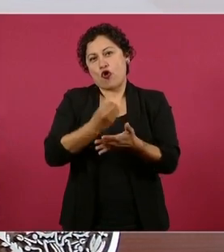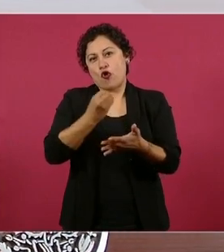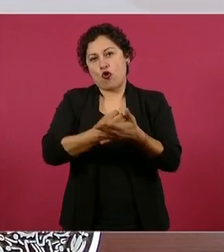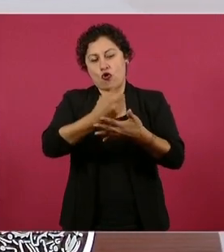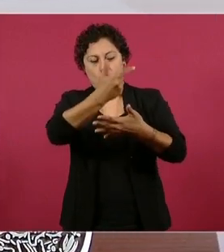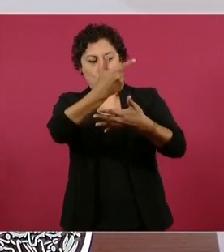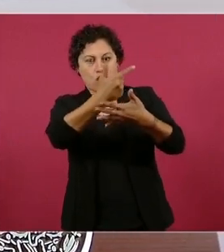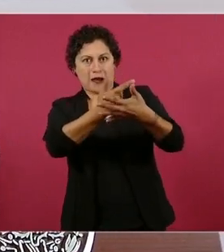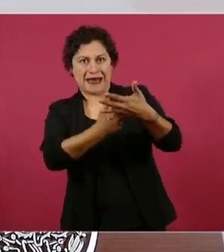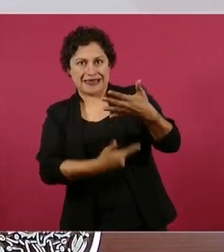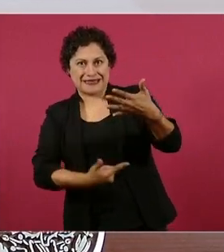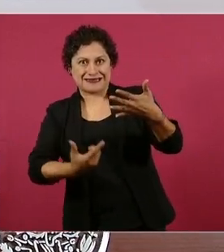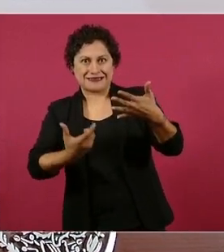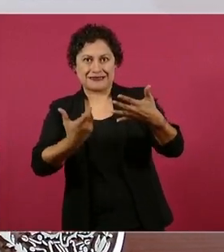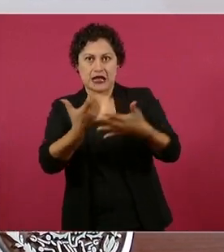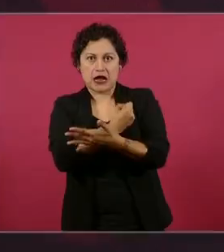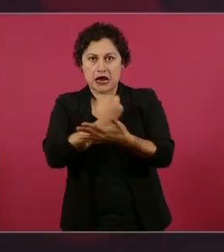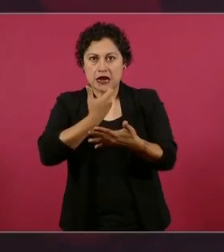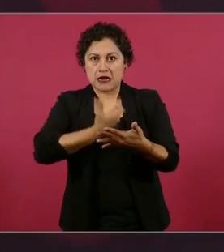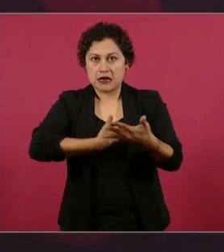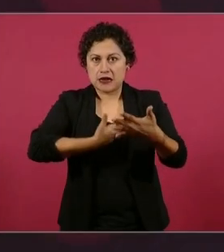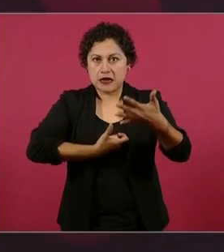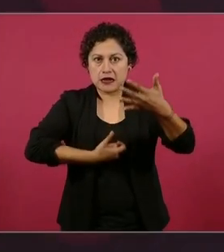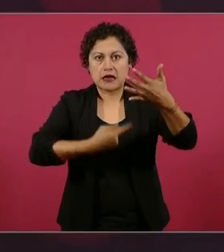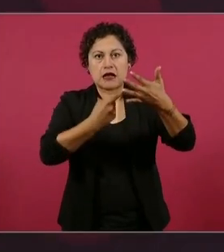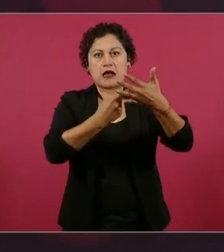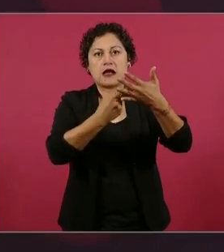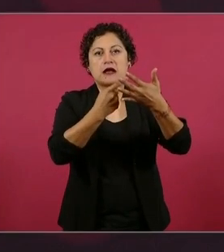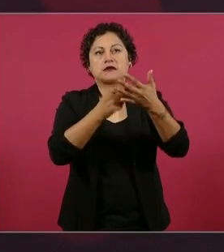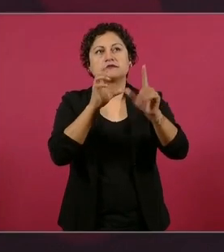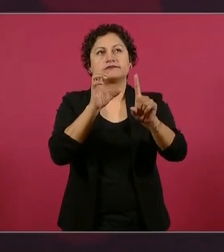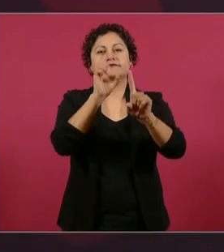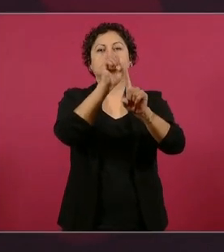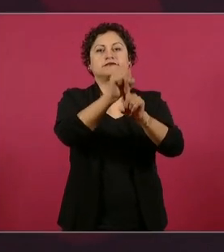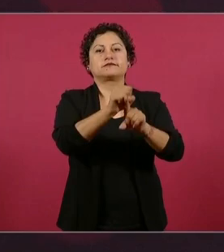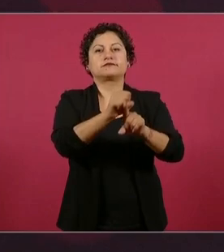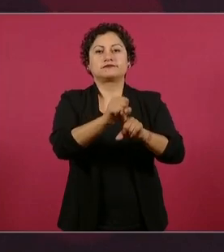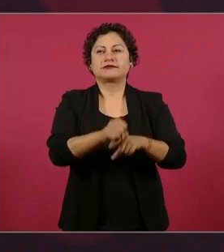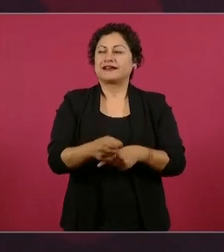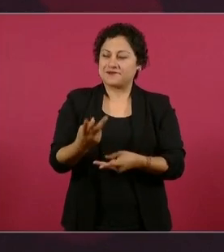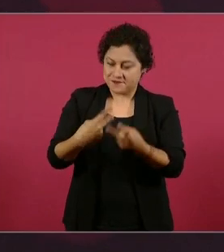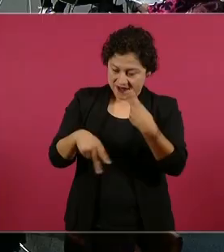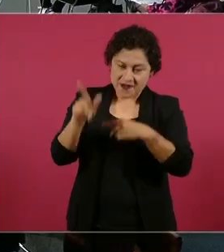medallero. Ahí viene mañana. Ahí viene mañana.